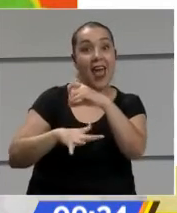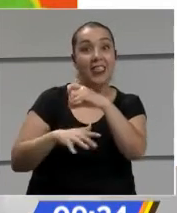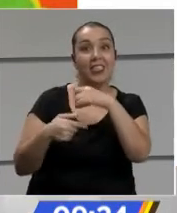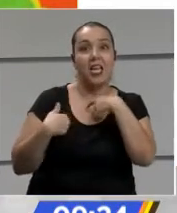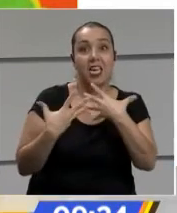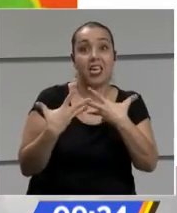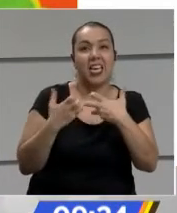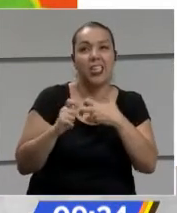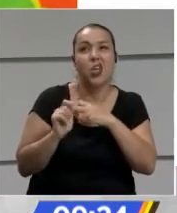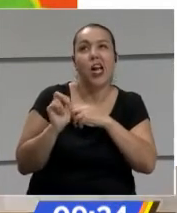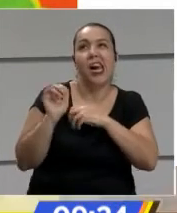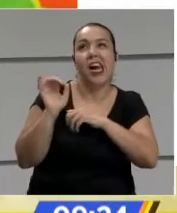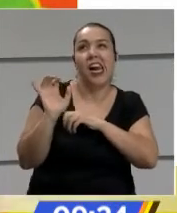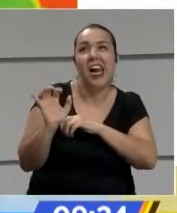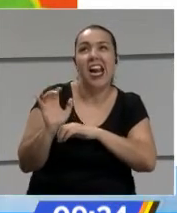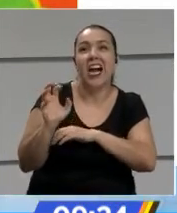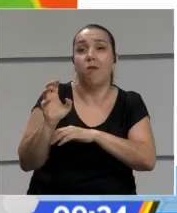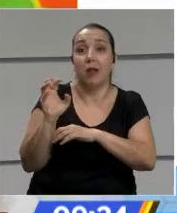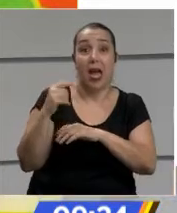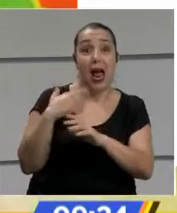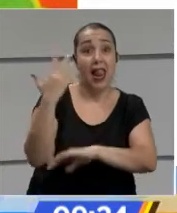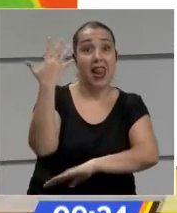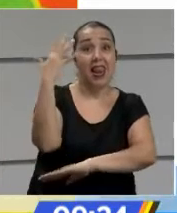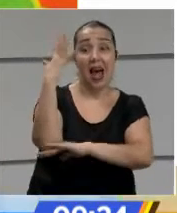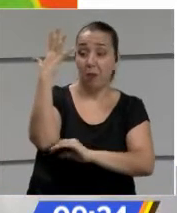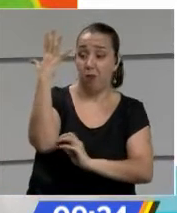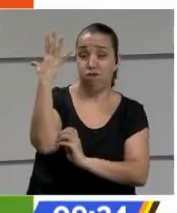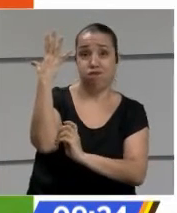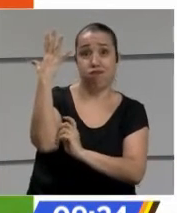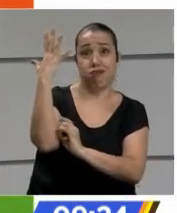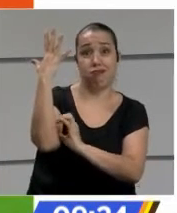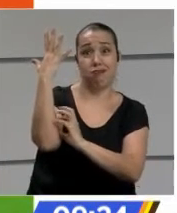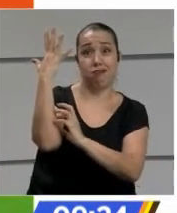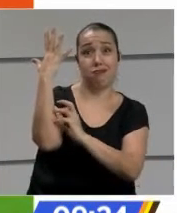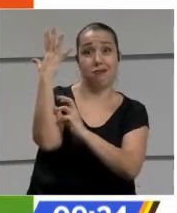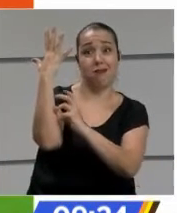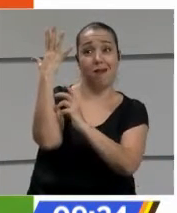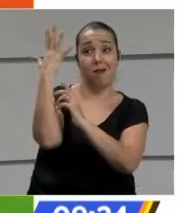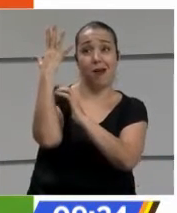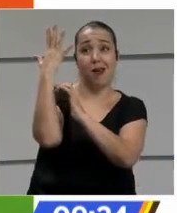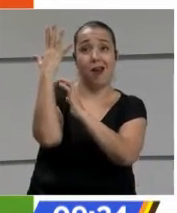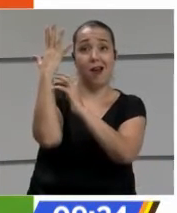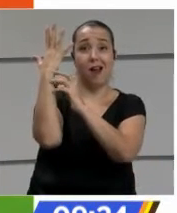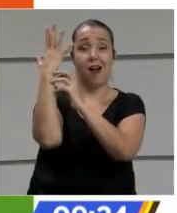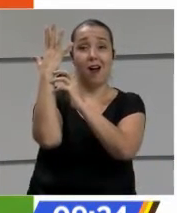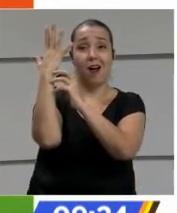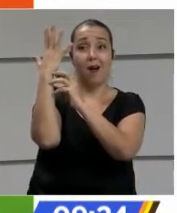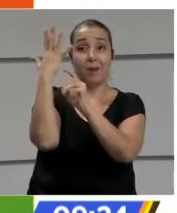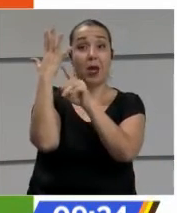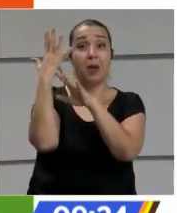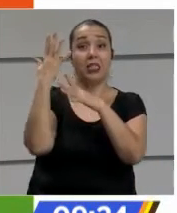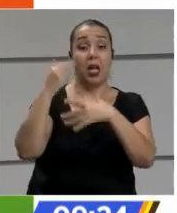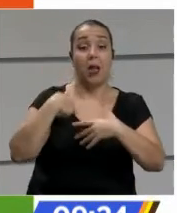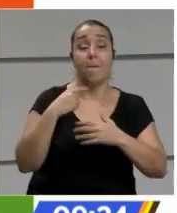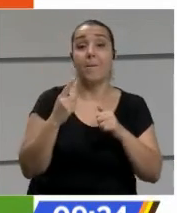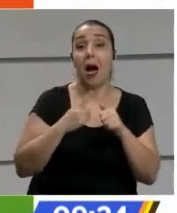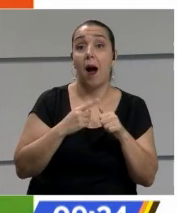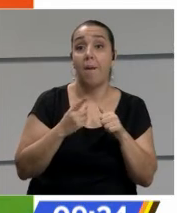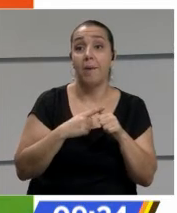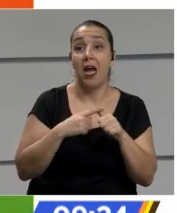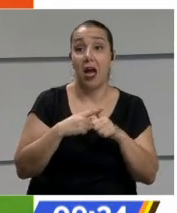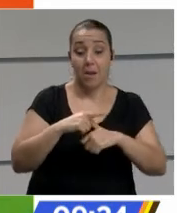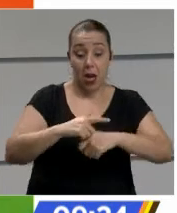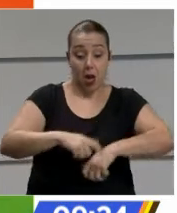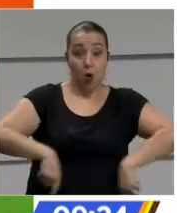decidió subir al bello e impresionante árbol. Primero, él tomó un trapo y se